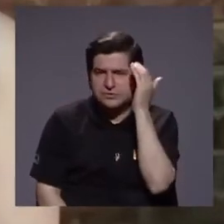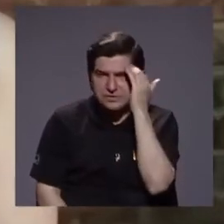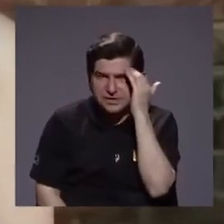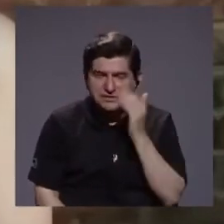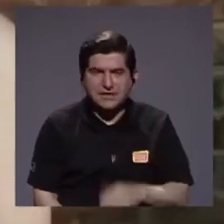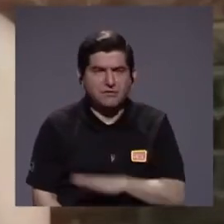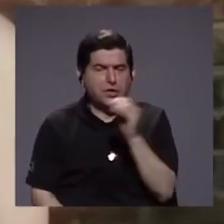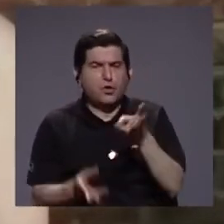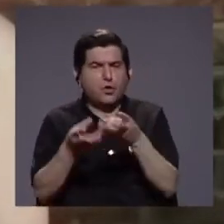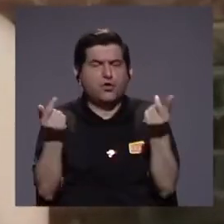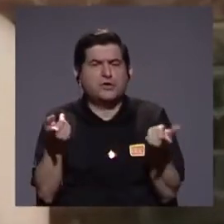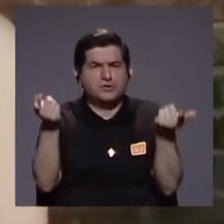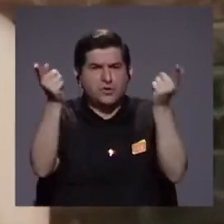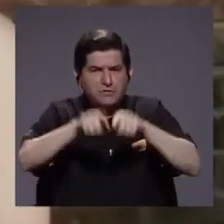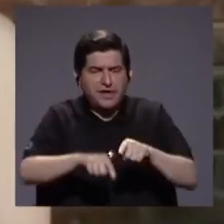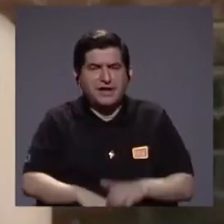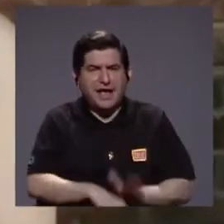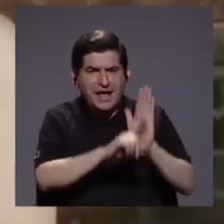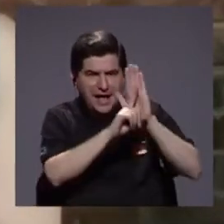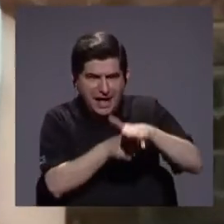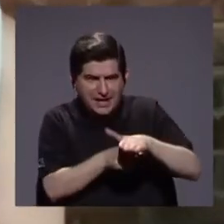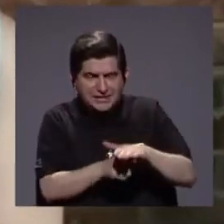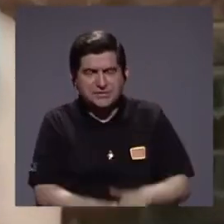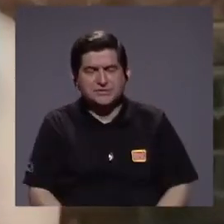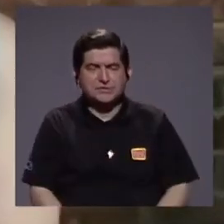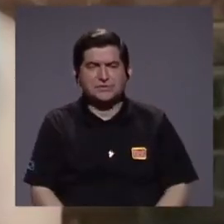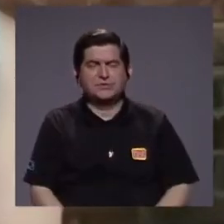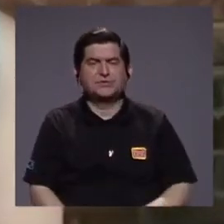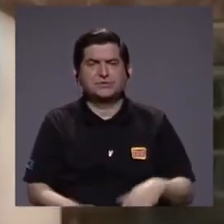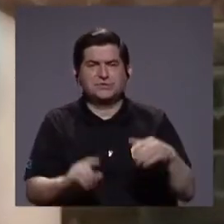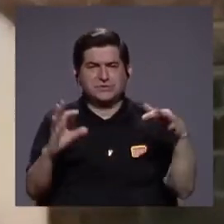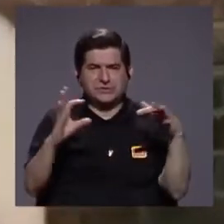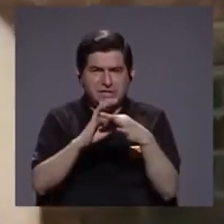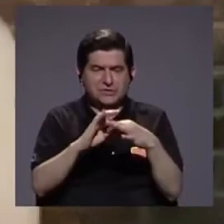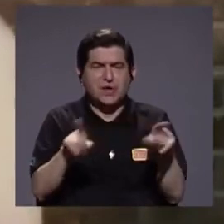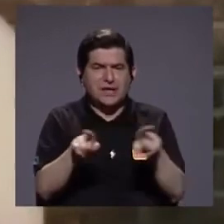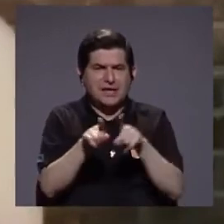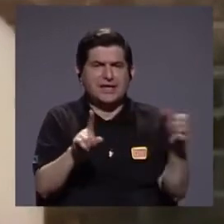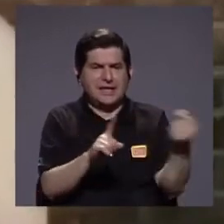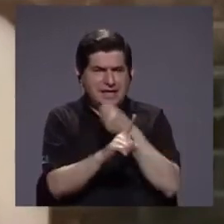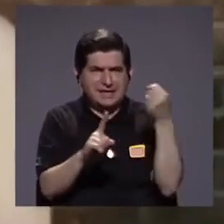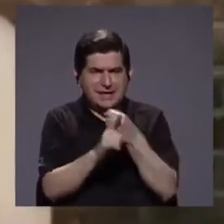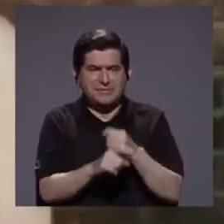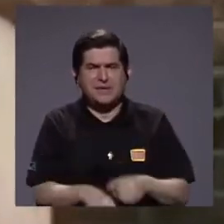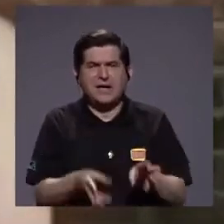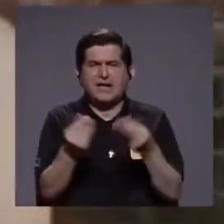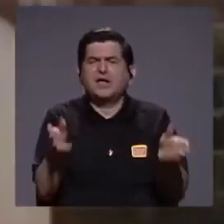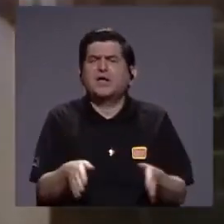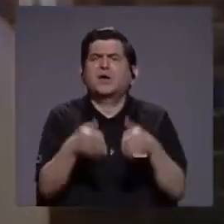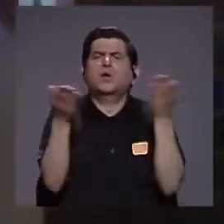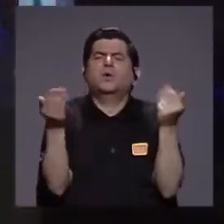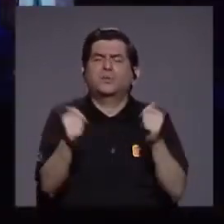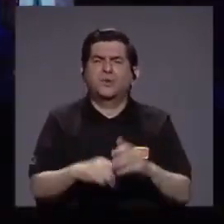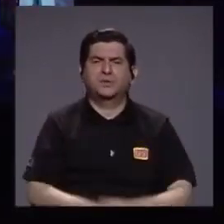que resolver casos de acoso y hostigamiento sexual y violencia también? ¿Y cómo lo resolvió?